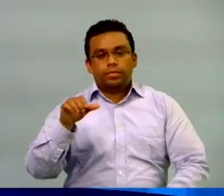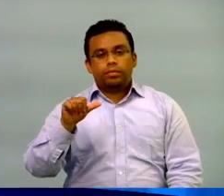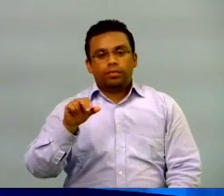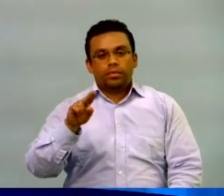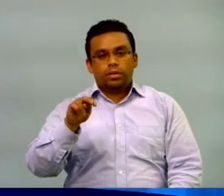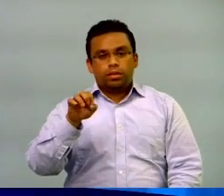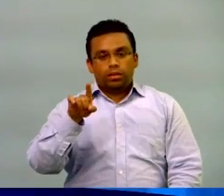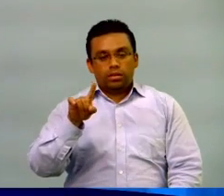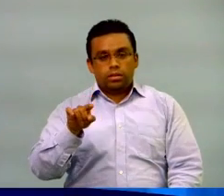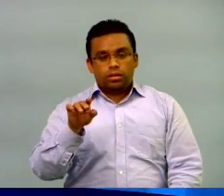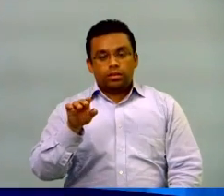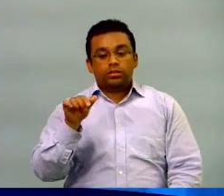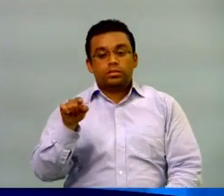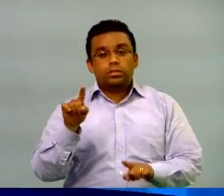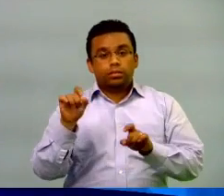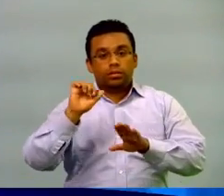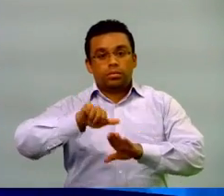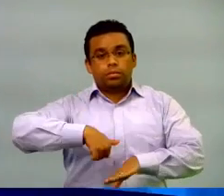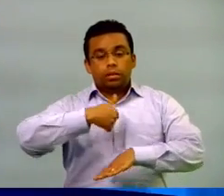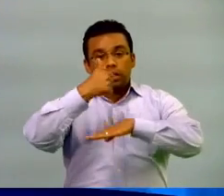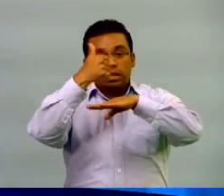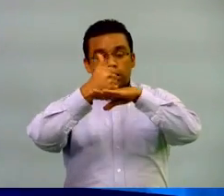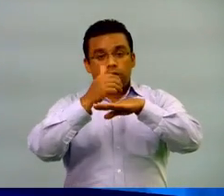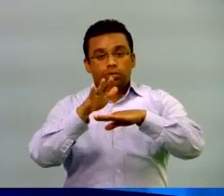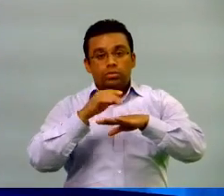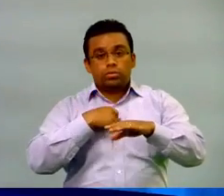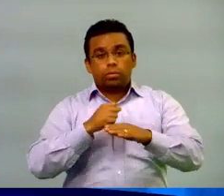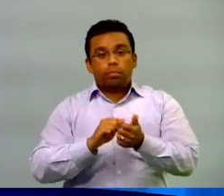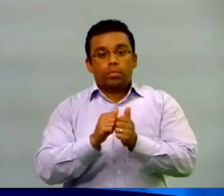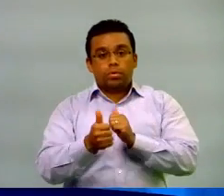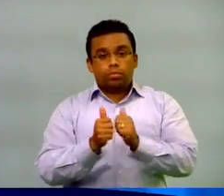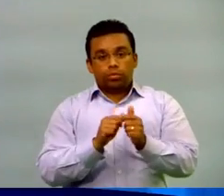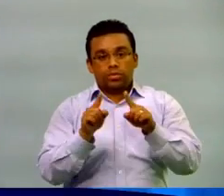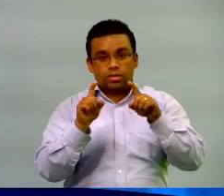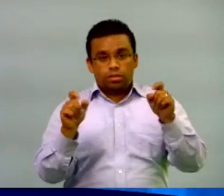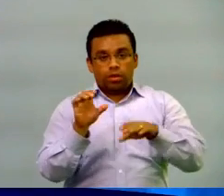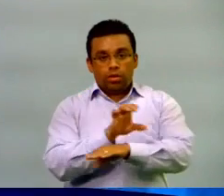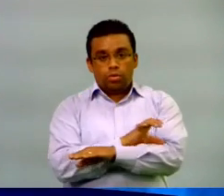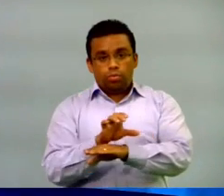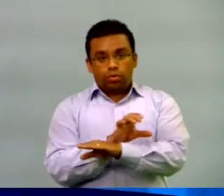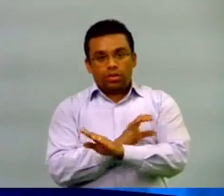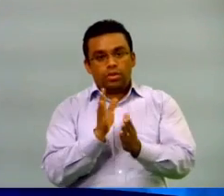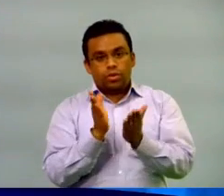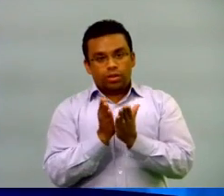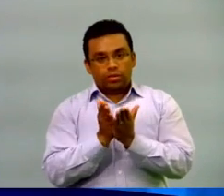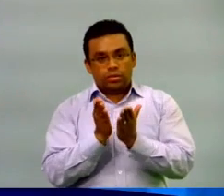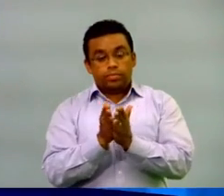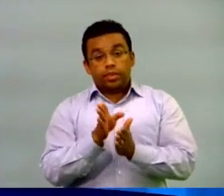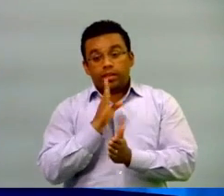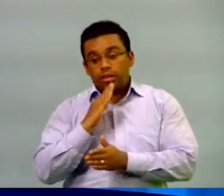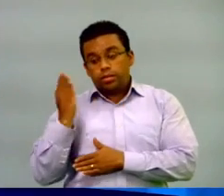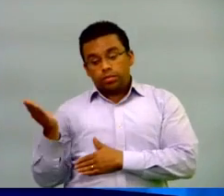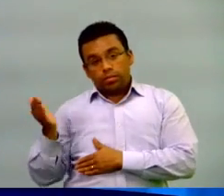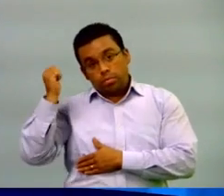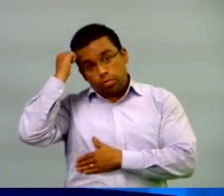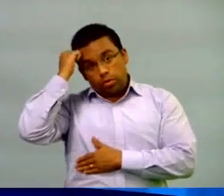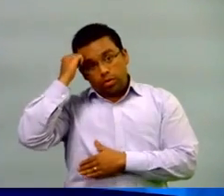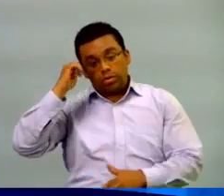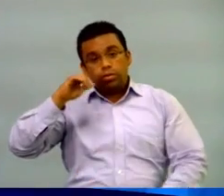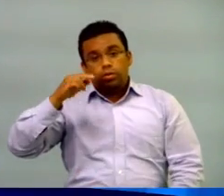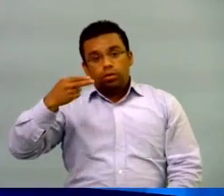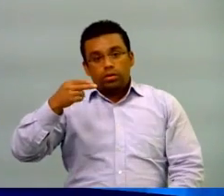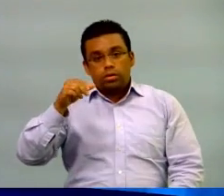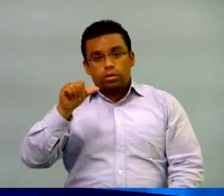en computadores para educar. Y lo van a estar acompañando el profesor Hamilton Valencia, Andrea Santos